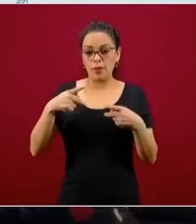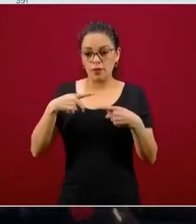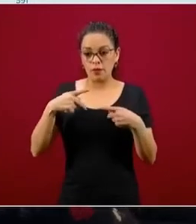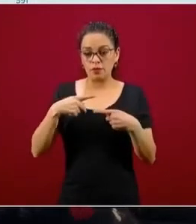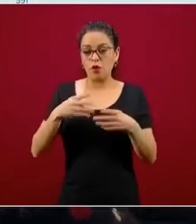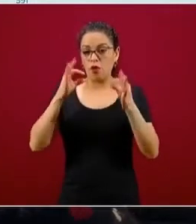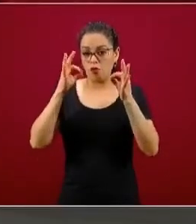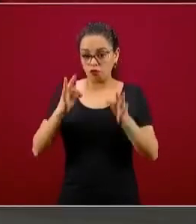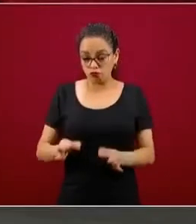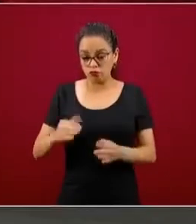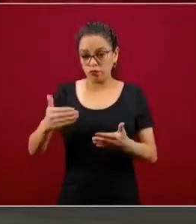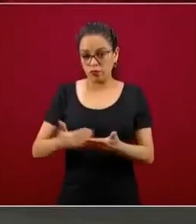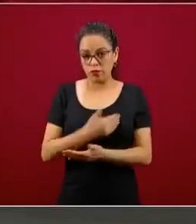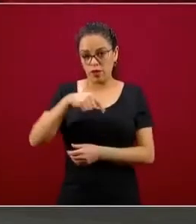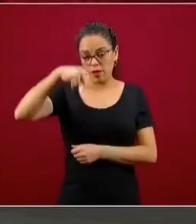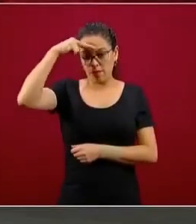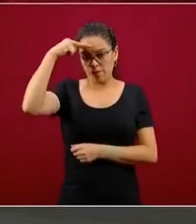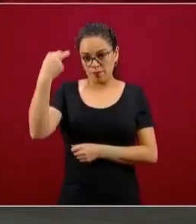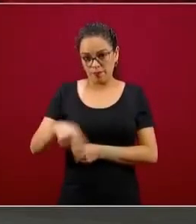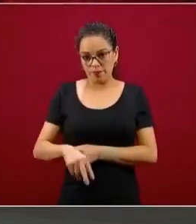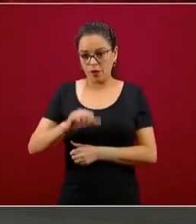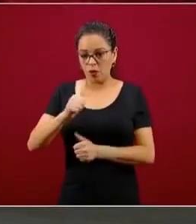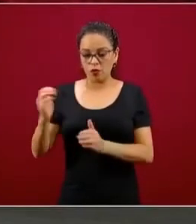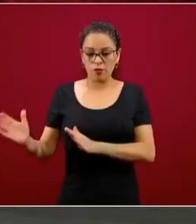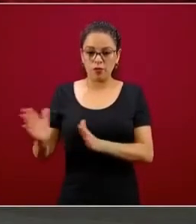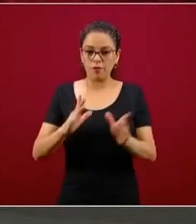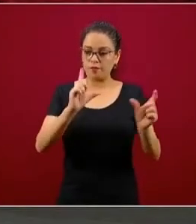mexicano. La siguiente.